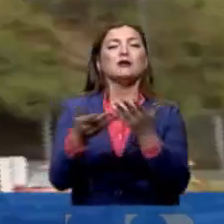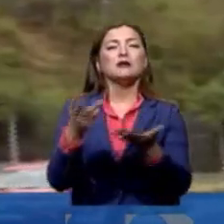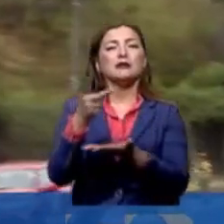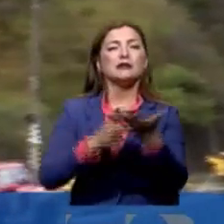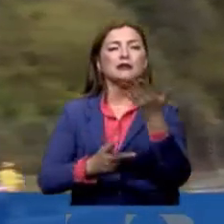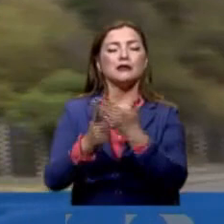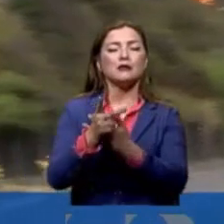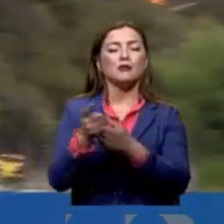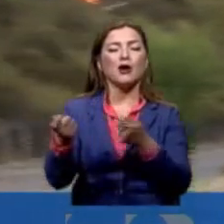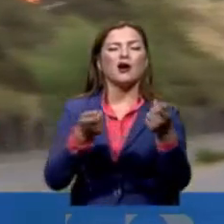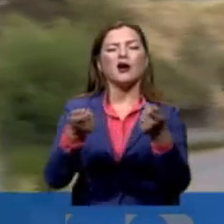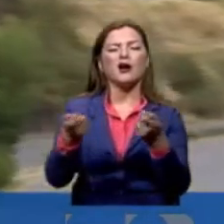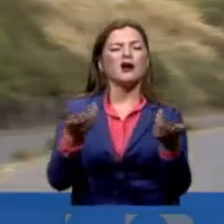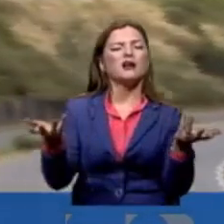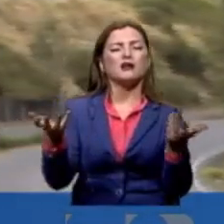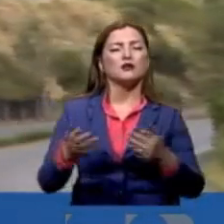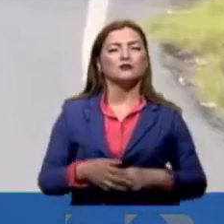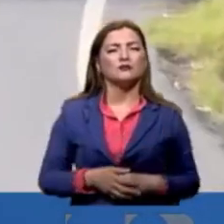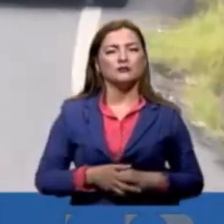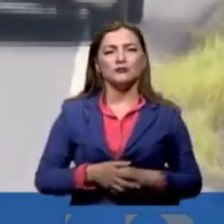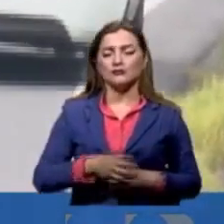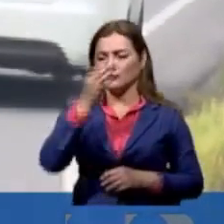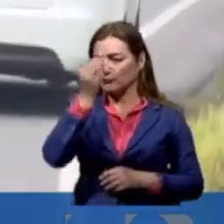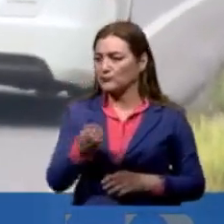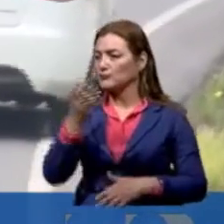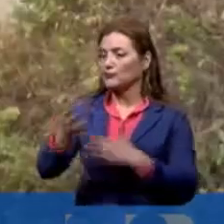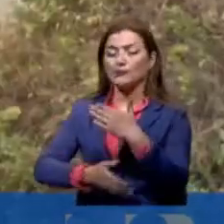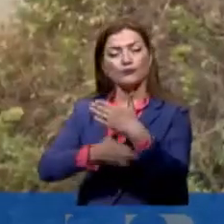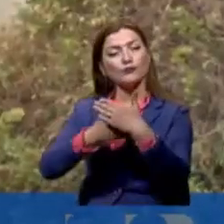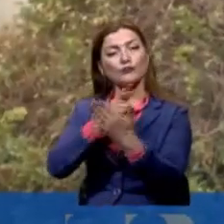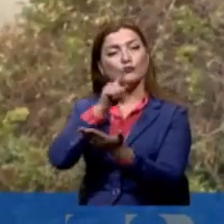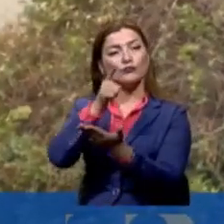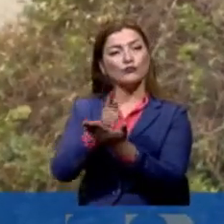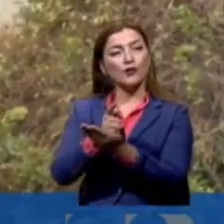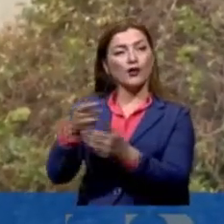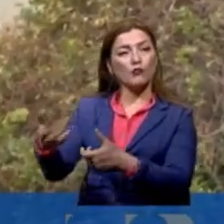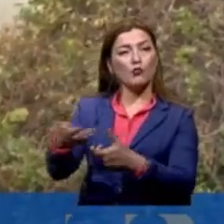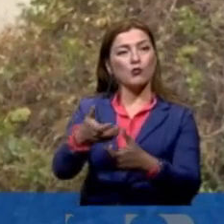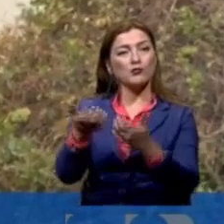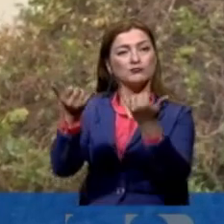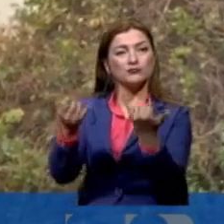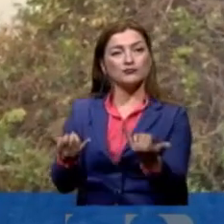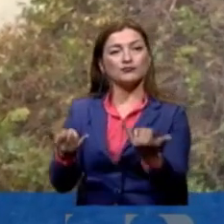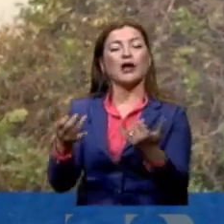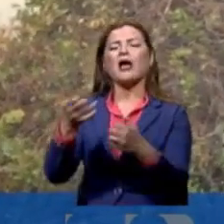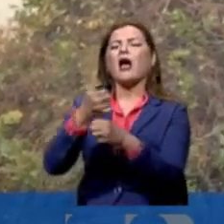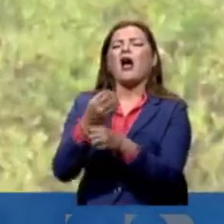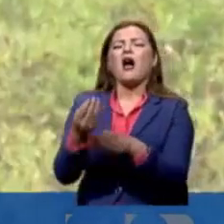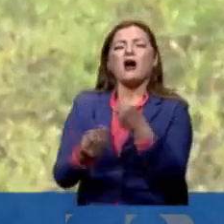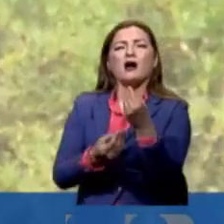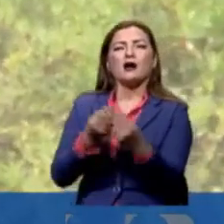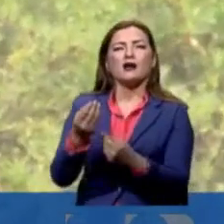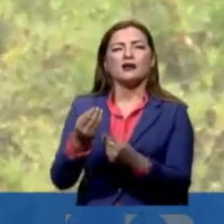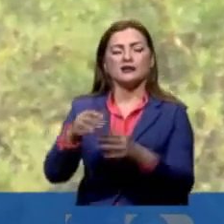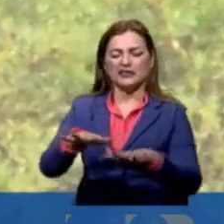es lo que está haciendo el personal del Cuerpo de Bomberos. Muy buenos días con todos. Efectivamente, el personal del Cuerpo de Bomberos al momento se encuentra realizando tareas